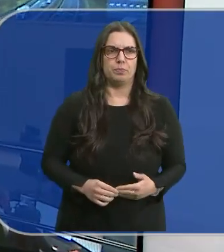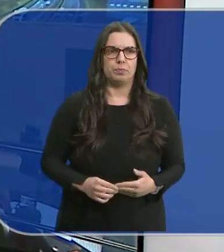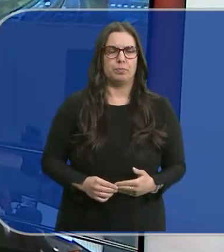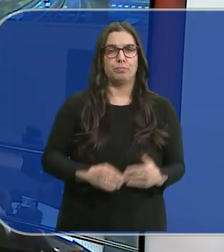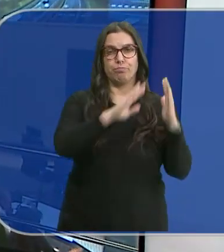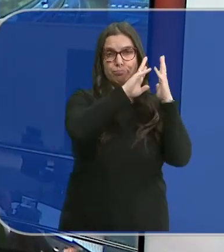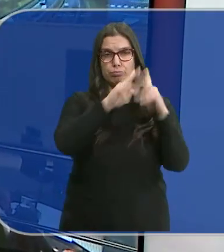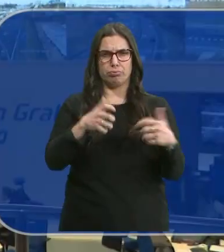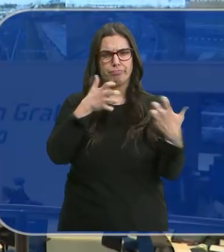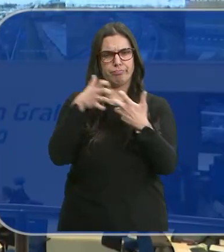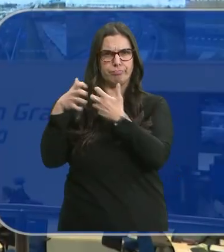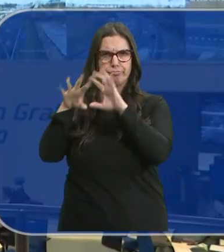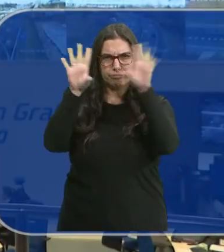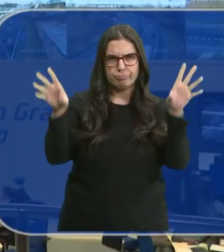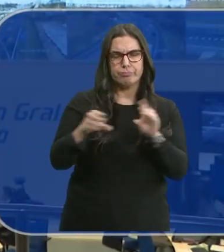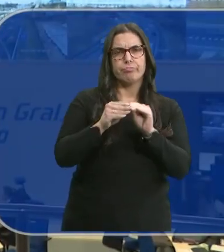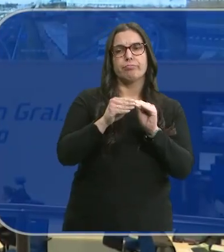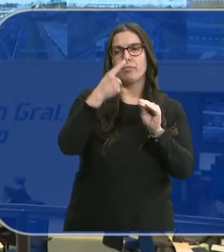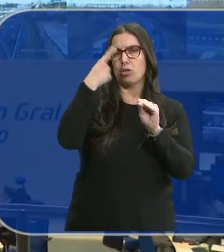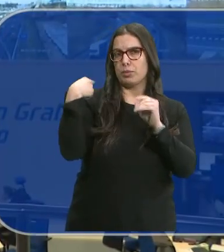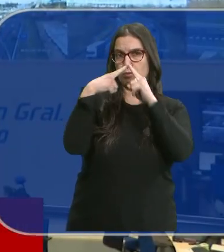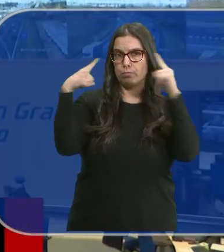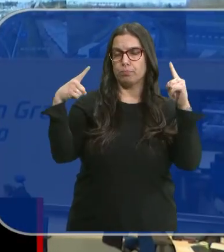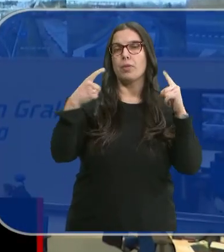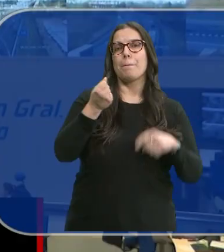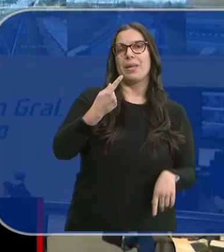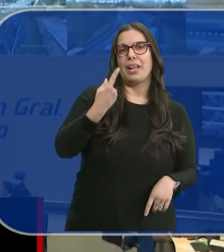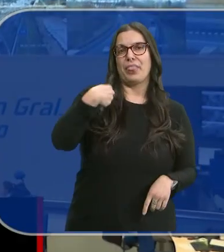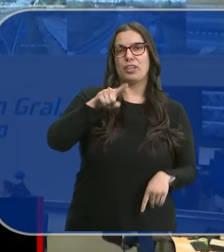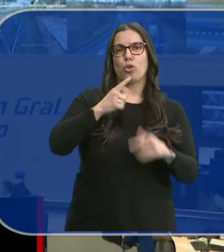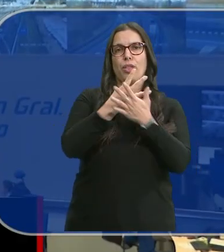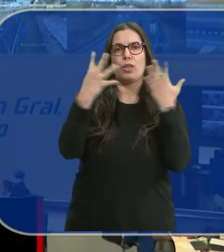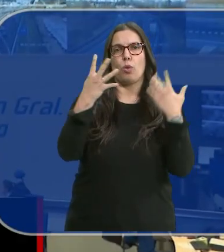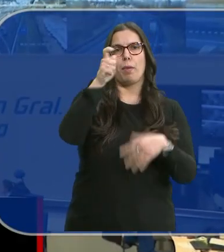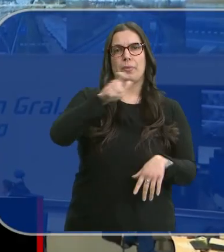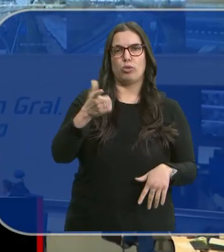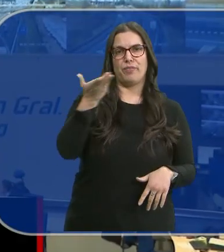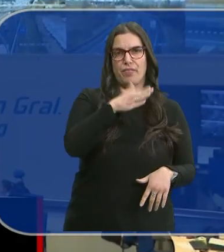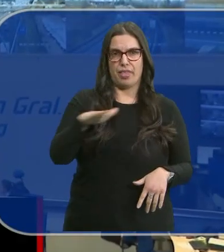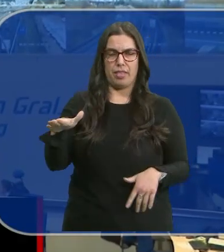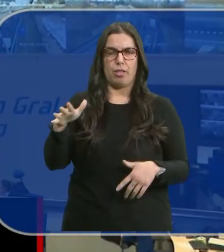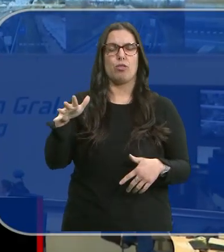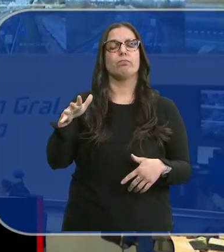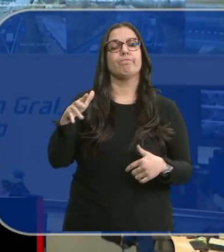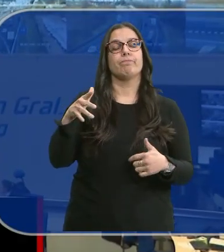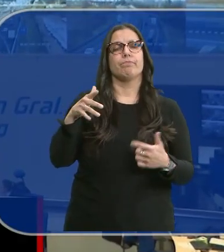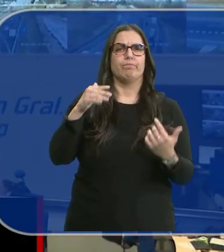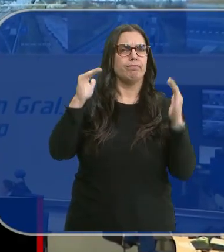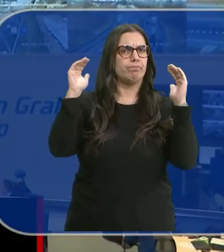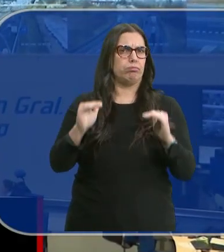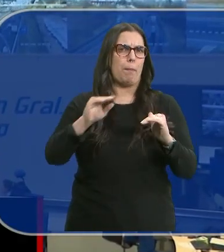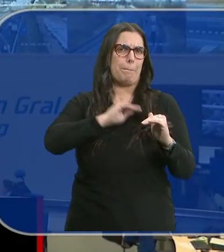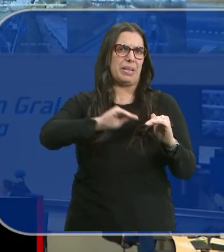El balance de siniestralidad de la DGT cierra el año 2025 con 1.119 fallecidos en nuestras vías interurbanas, un descenso